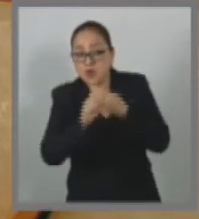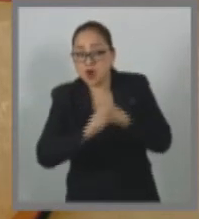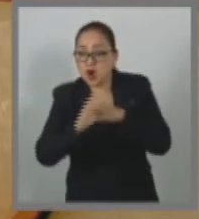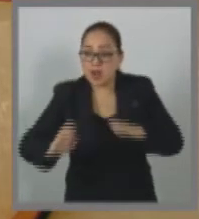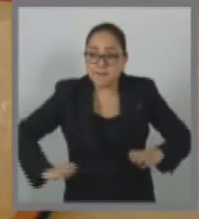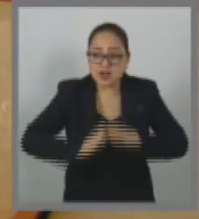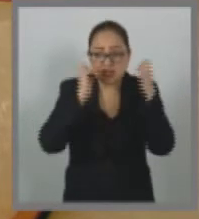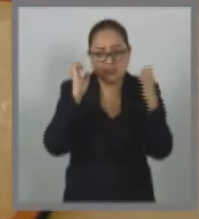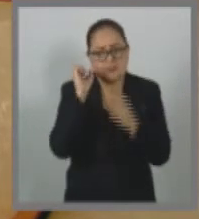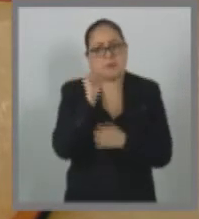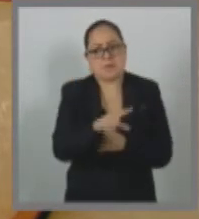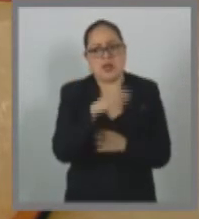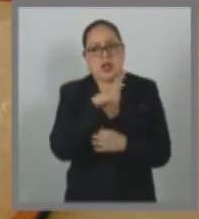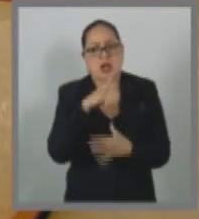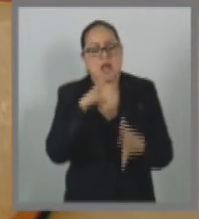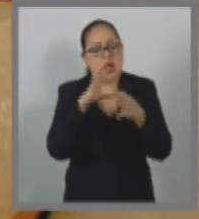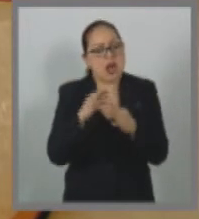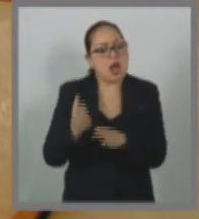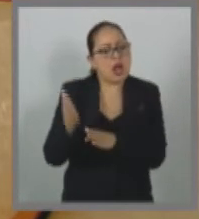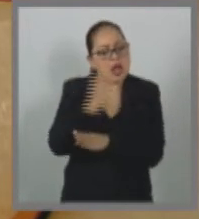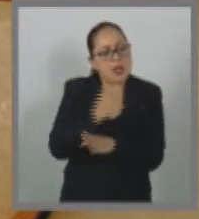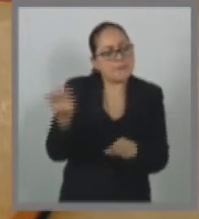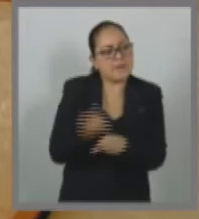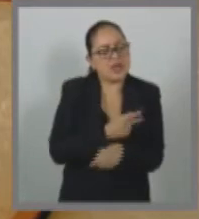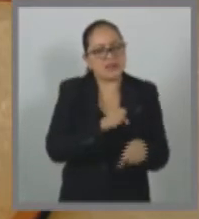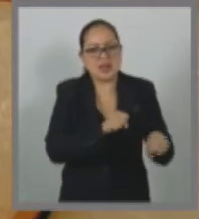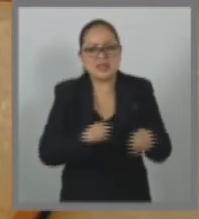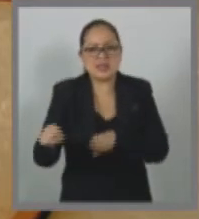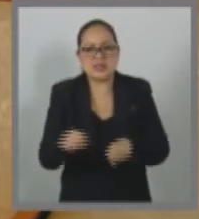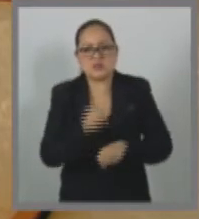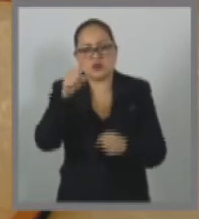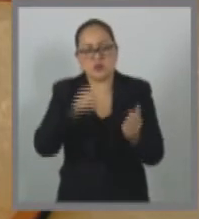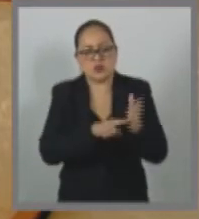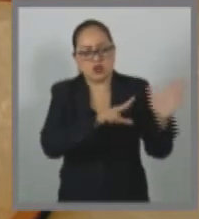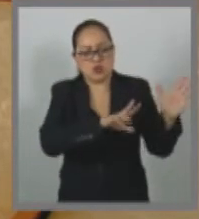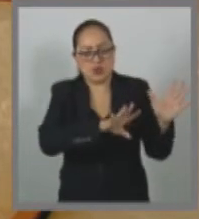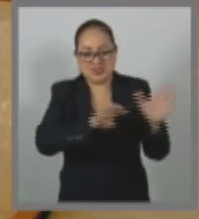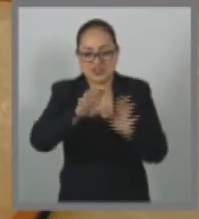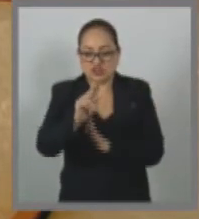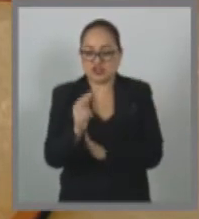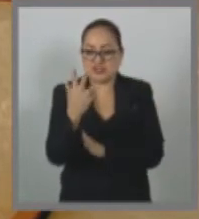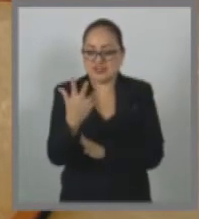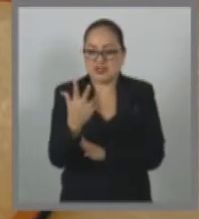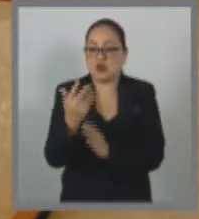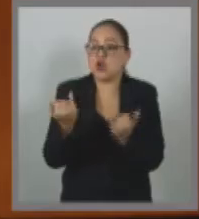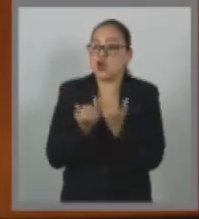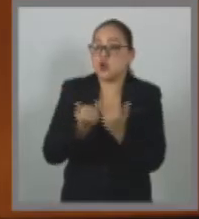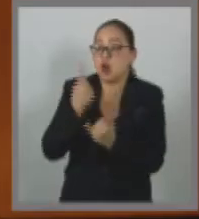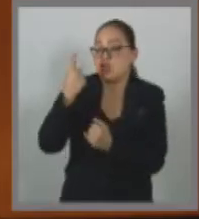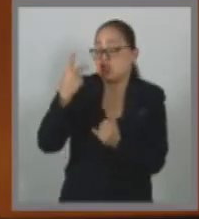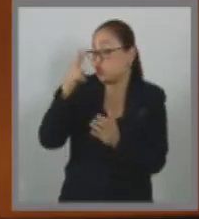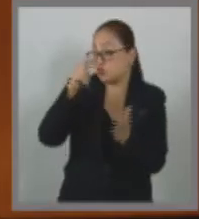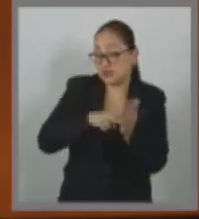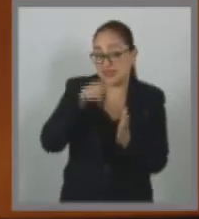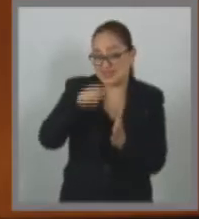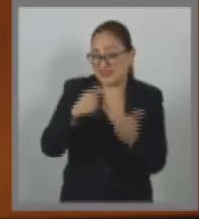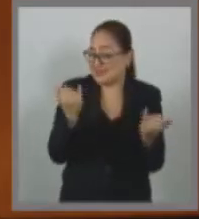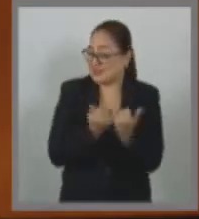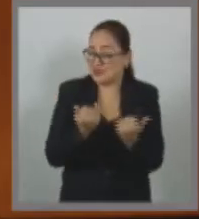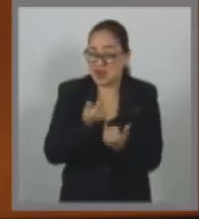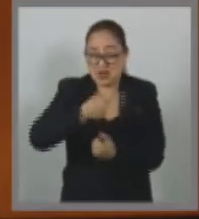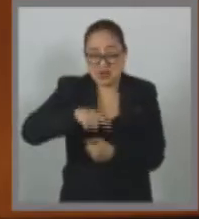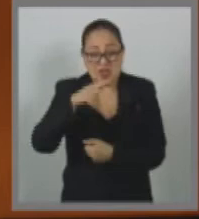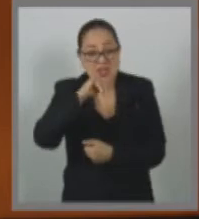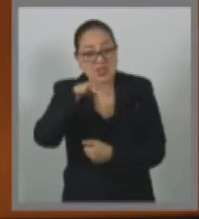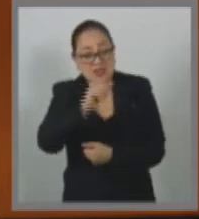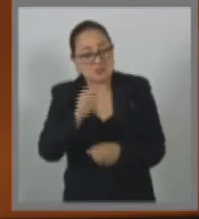que se presentan, como ha ocurrido en los sismos de 1985 y del año pasado. Esta es la gran hazaña